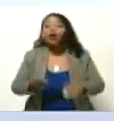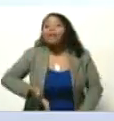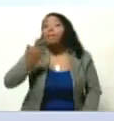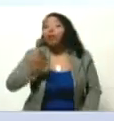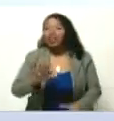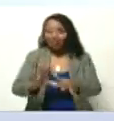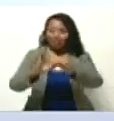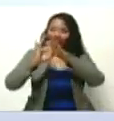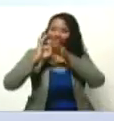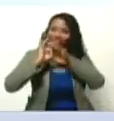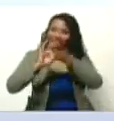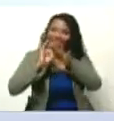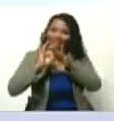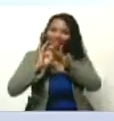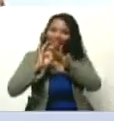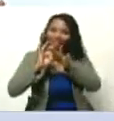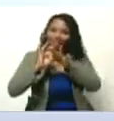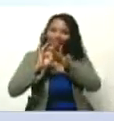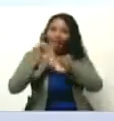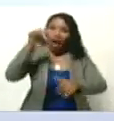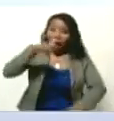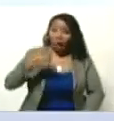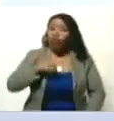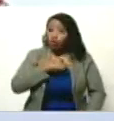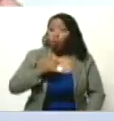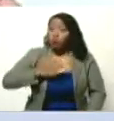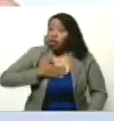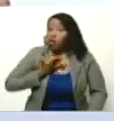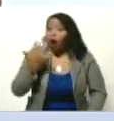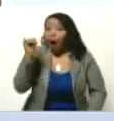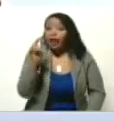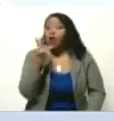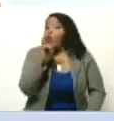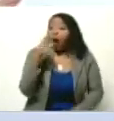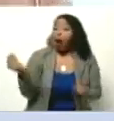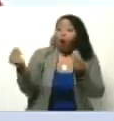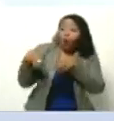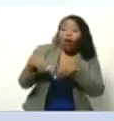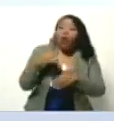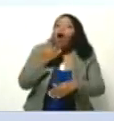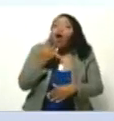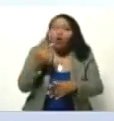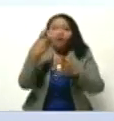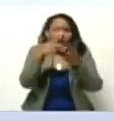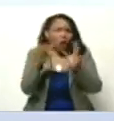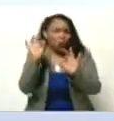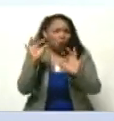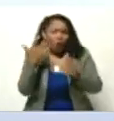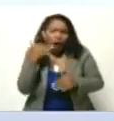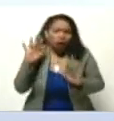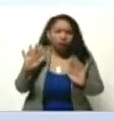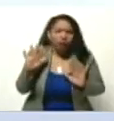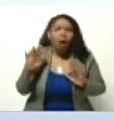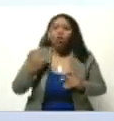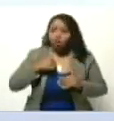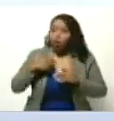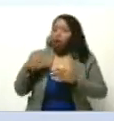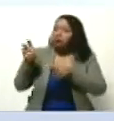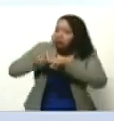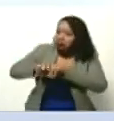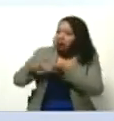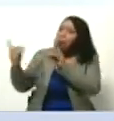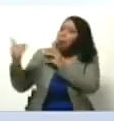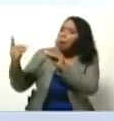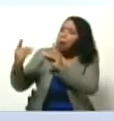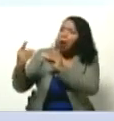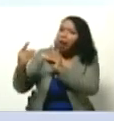unidad. Aquí nosotros podemos estar en desacuerdo en varios puntos, los discutimos y una